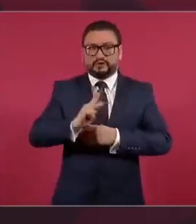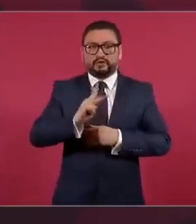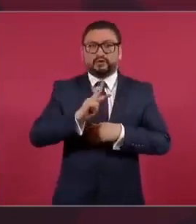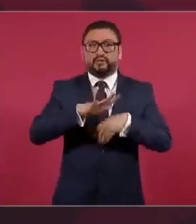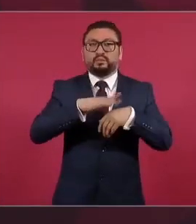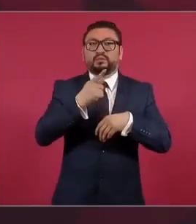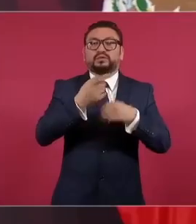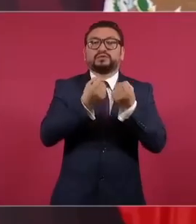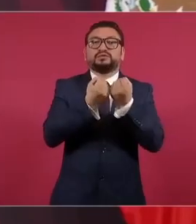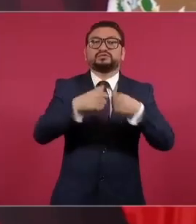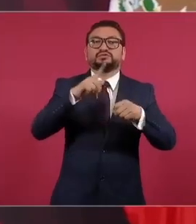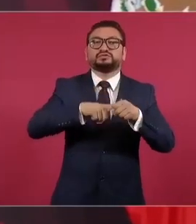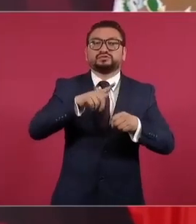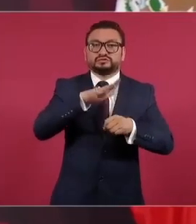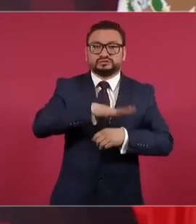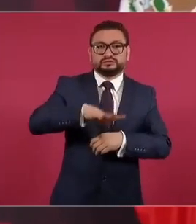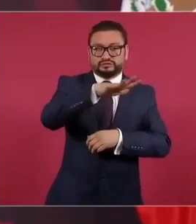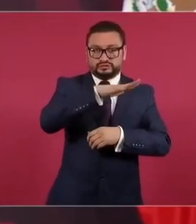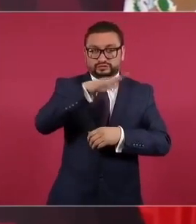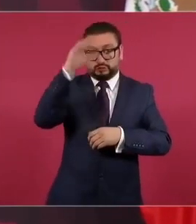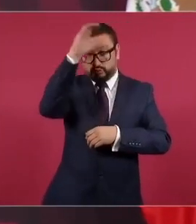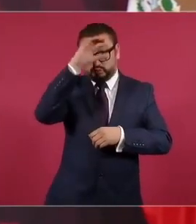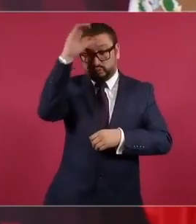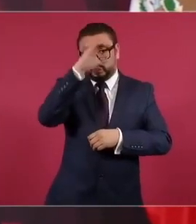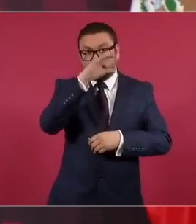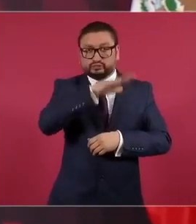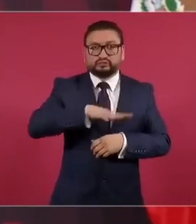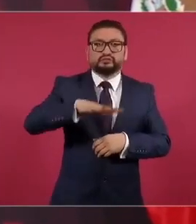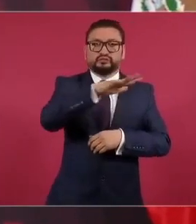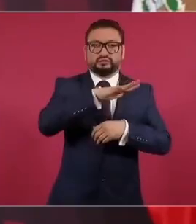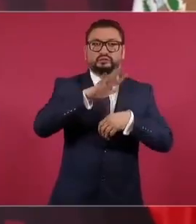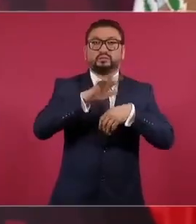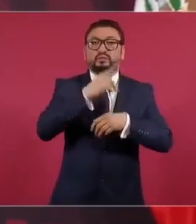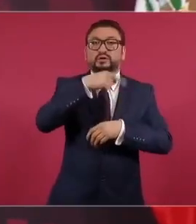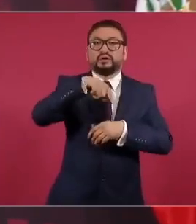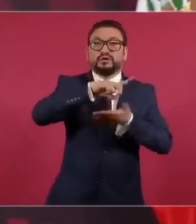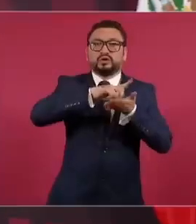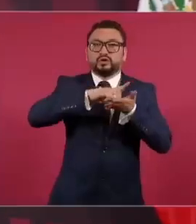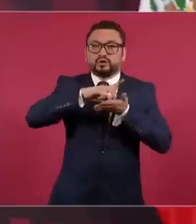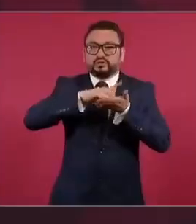en lo social y en lo cultural, el consumo del fentanilo.